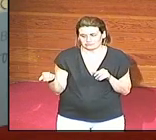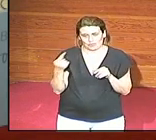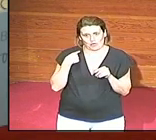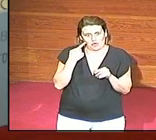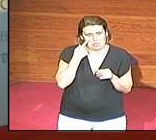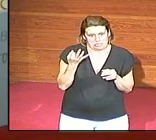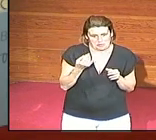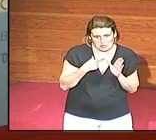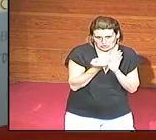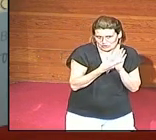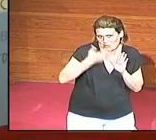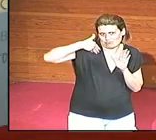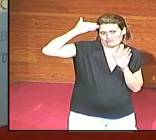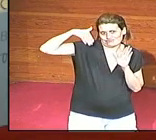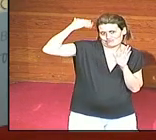del año del pedo.